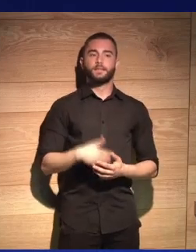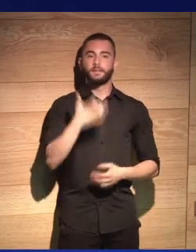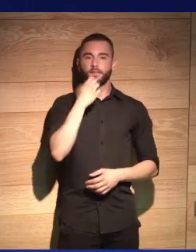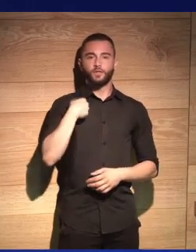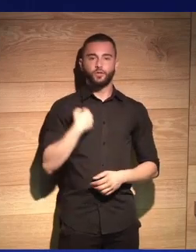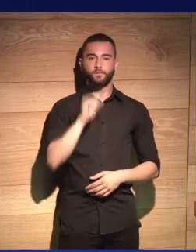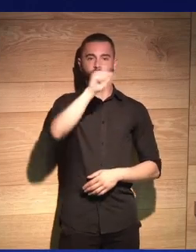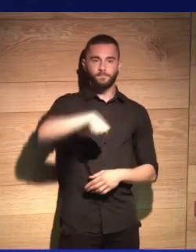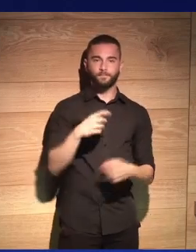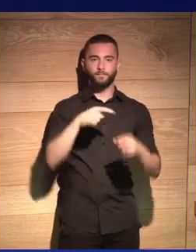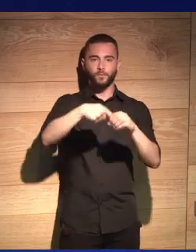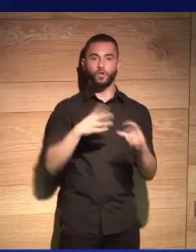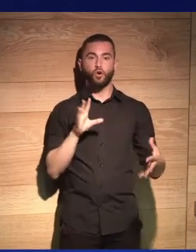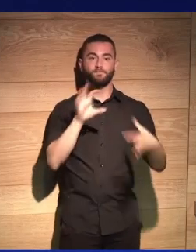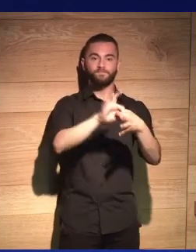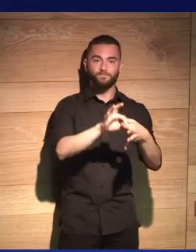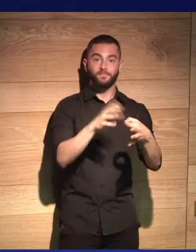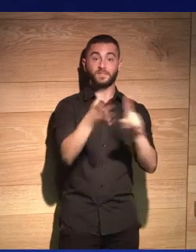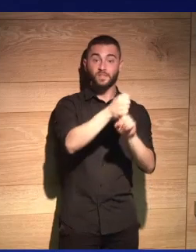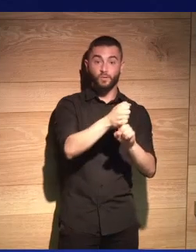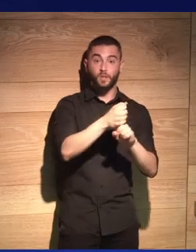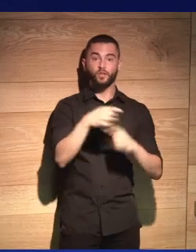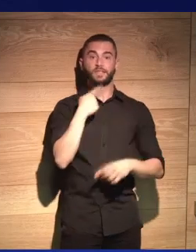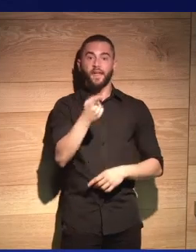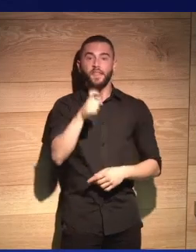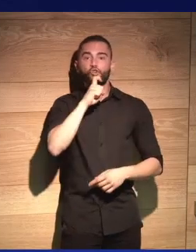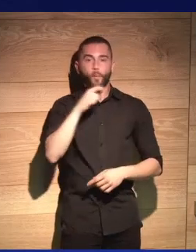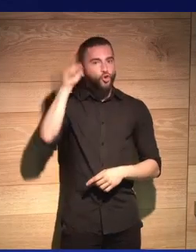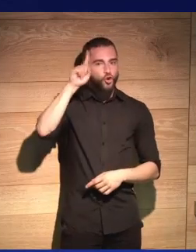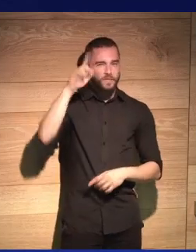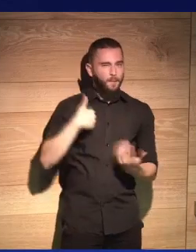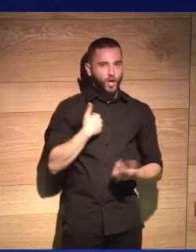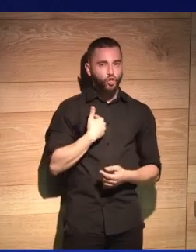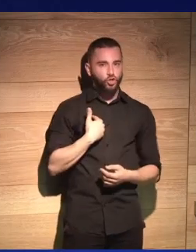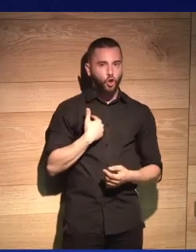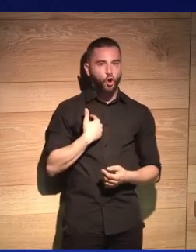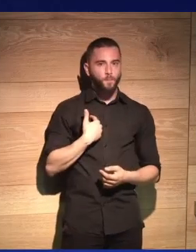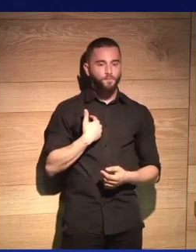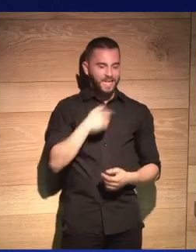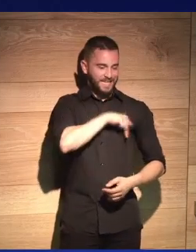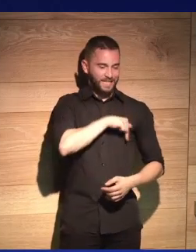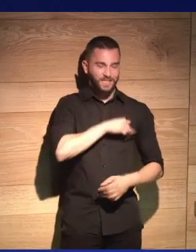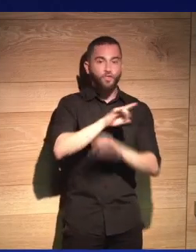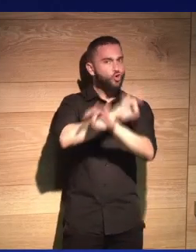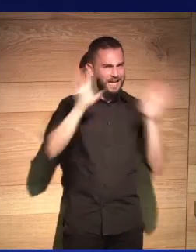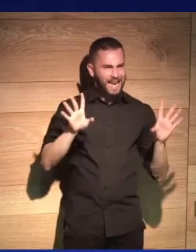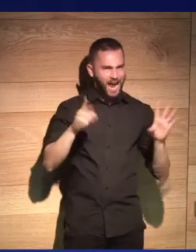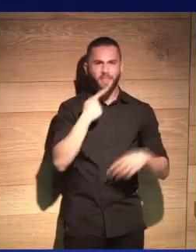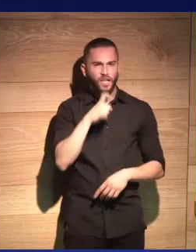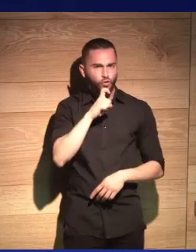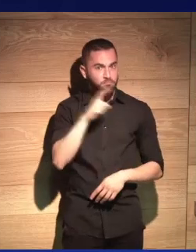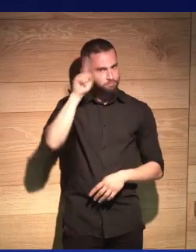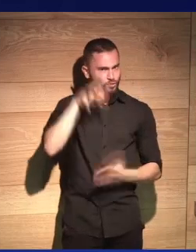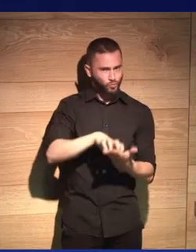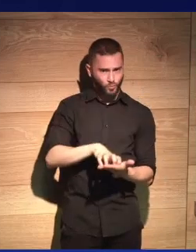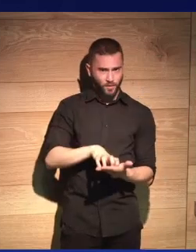hueco, a un no saber cómo decir lo que quiero decir, aunque tengo claramente la sensación de lo que necesito decir, lo